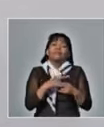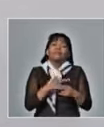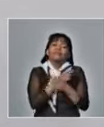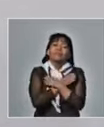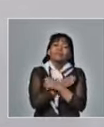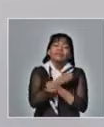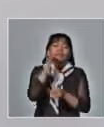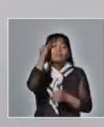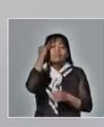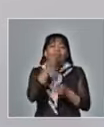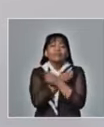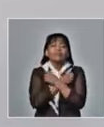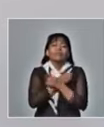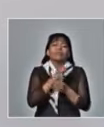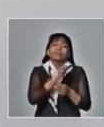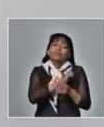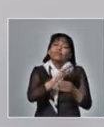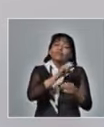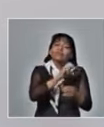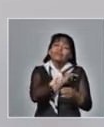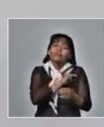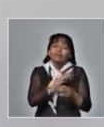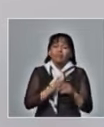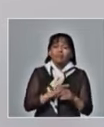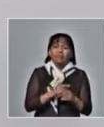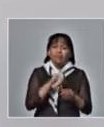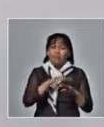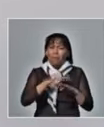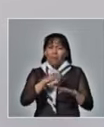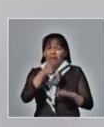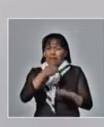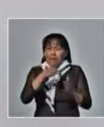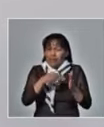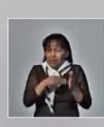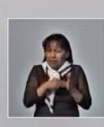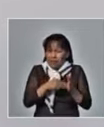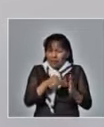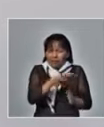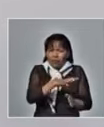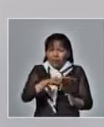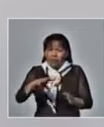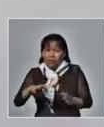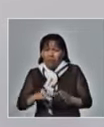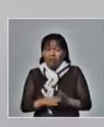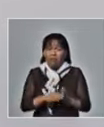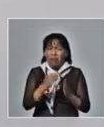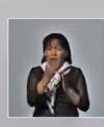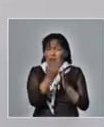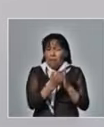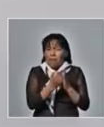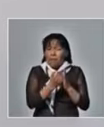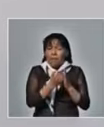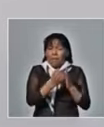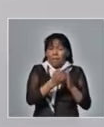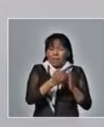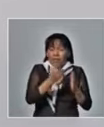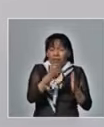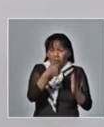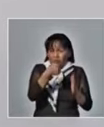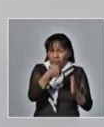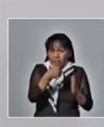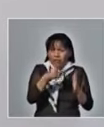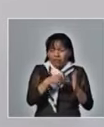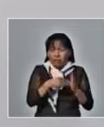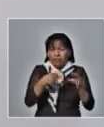en todo el estado. Tenemos más de 6,000 localidades, algunas poblaciones con menos de 100 habitantes. Tenemos que llevar servicios de